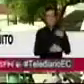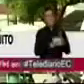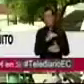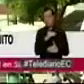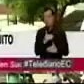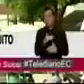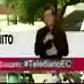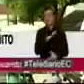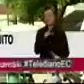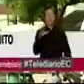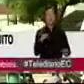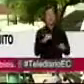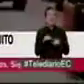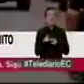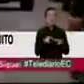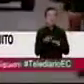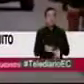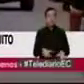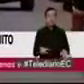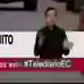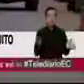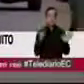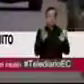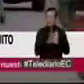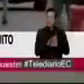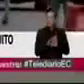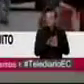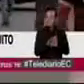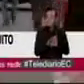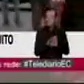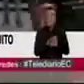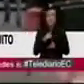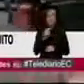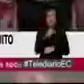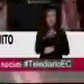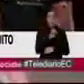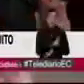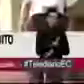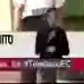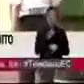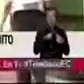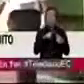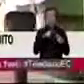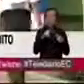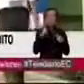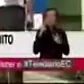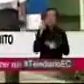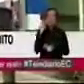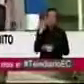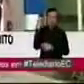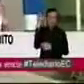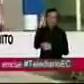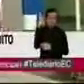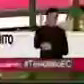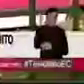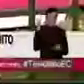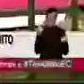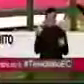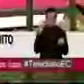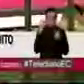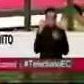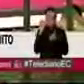se cerraron los alrededores del nosocomio. Llegaron agentes del GIR y el HUMO, dos ambulancias. Todo para resguardar a